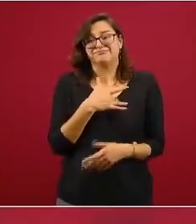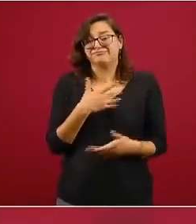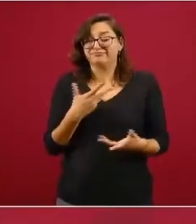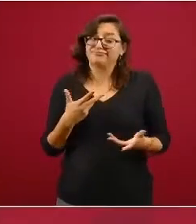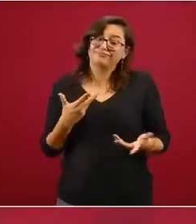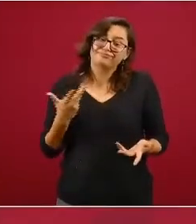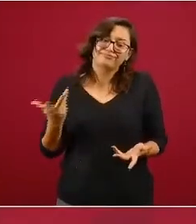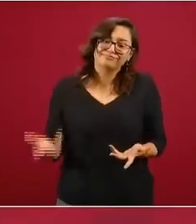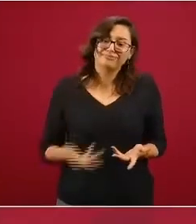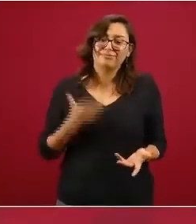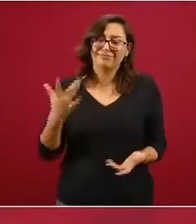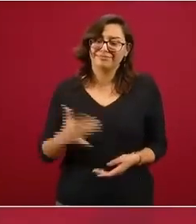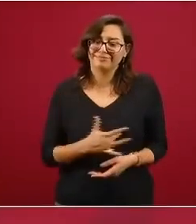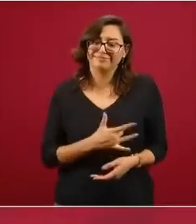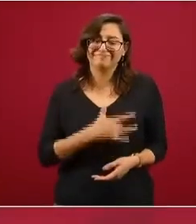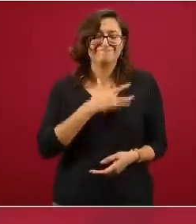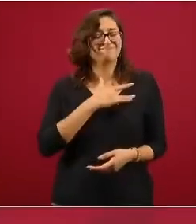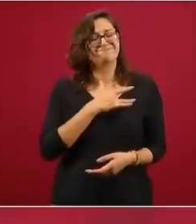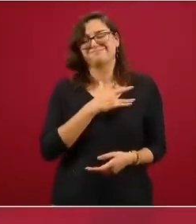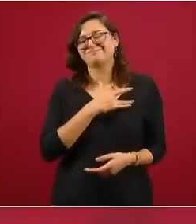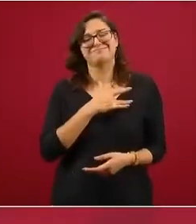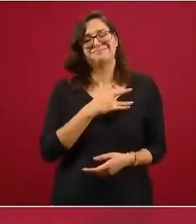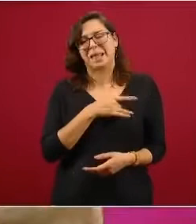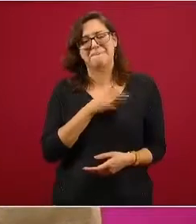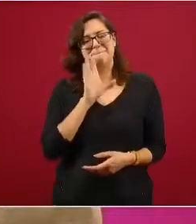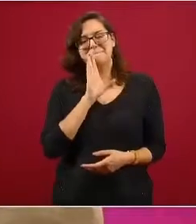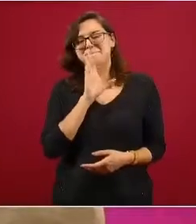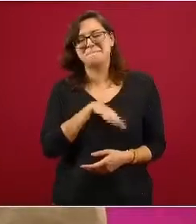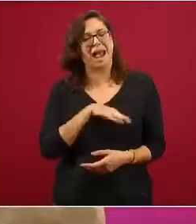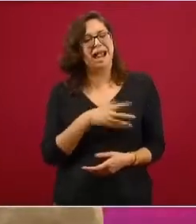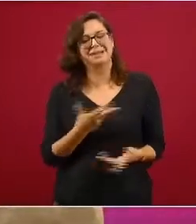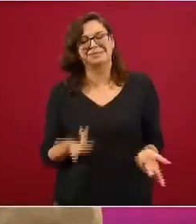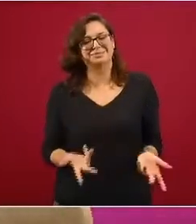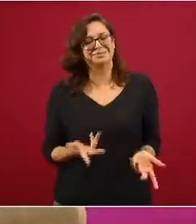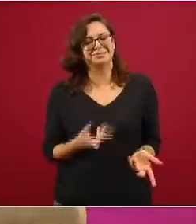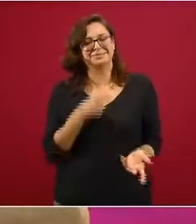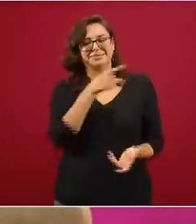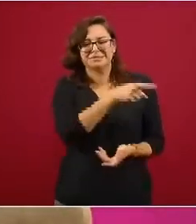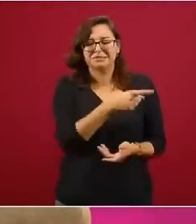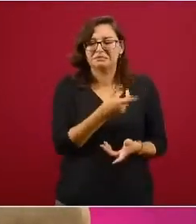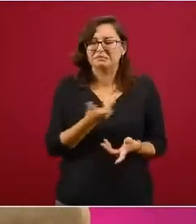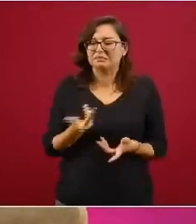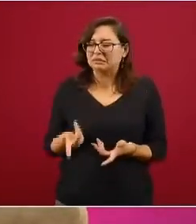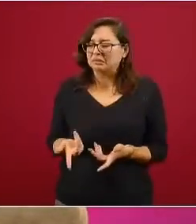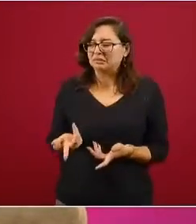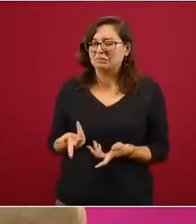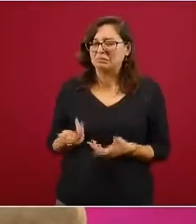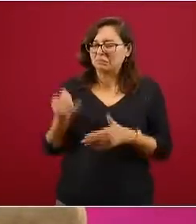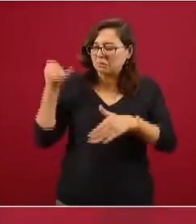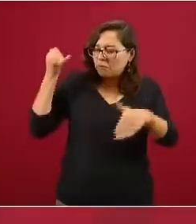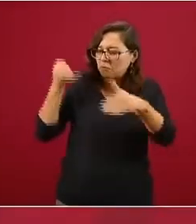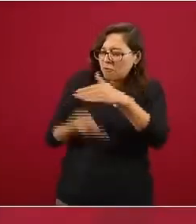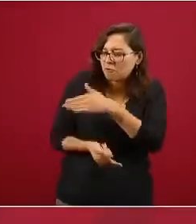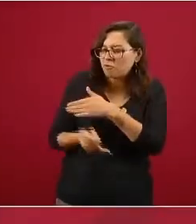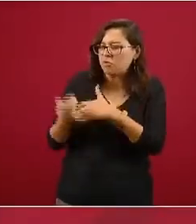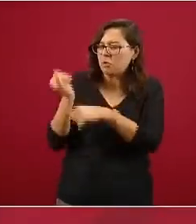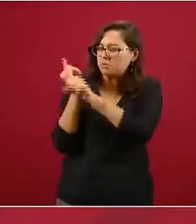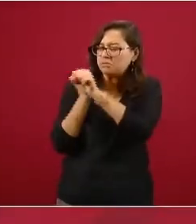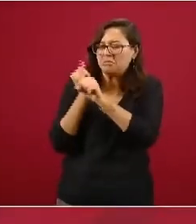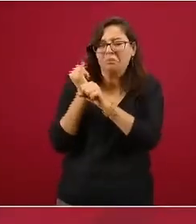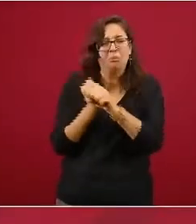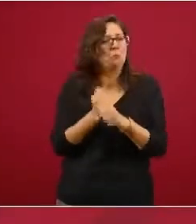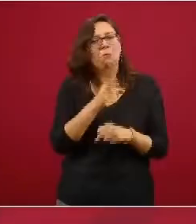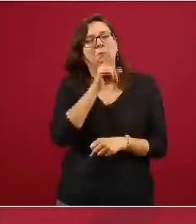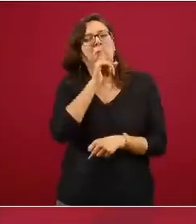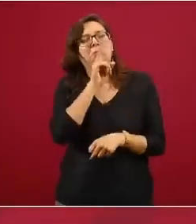¿cómo podemos decirle?, un poco desafortunado que la profundidad del análisis sea tan escasa y que